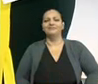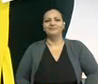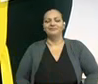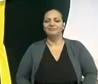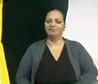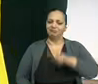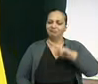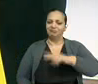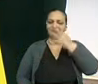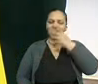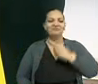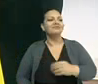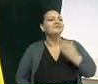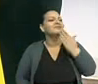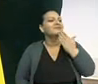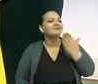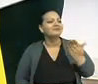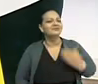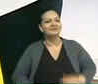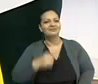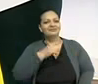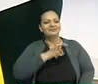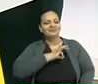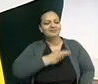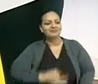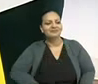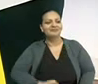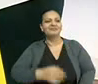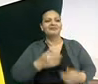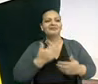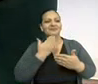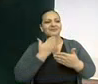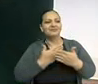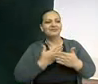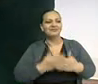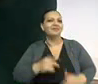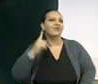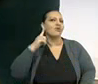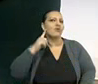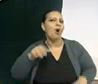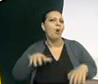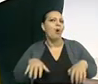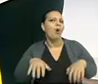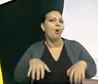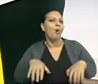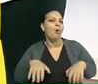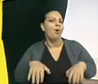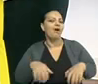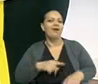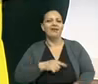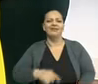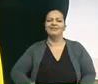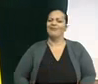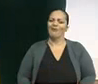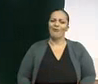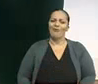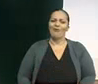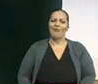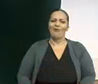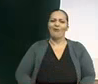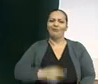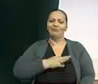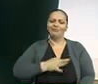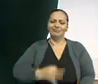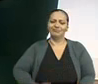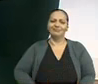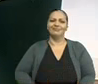Jefferson? Amable televidente. Ya, ahí está. Pero ponemos perro, pues ese perro mío me lo rompo.